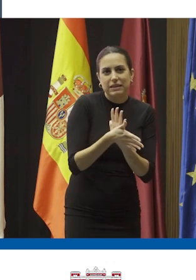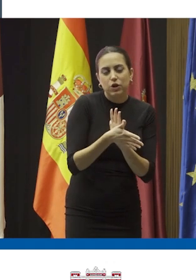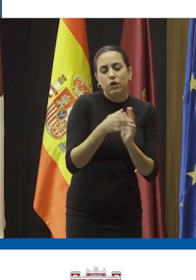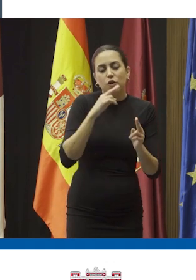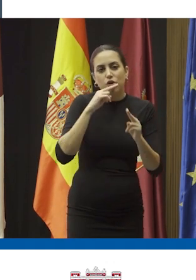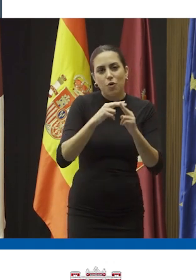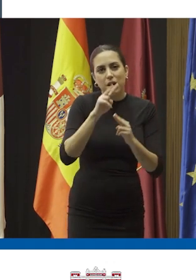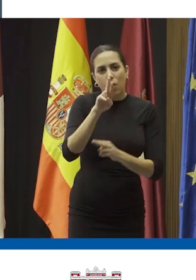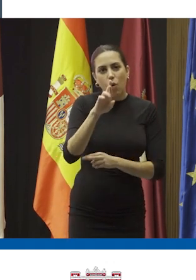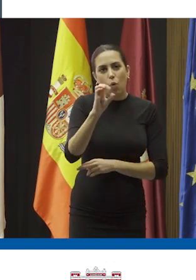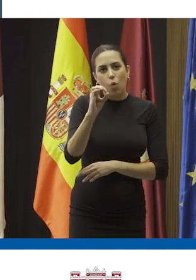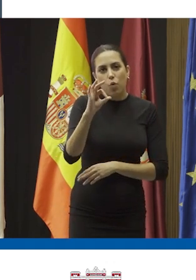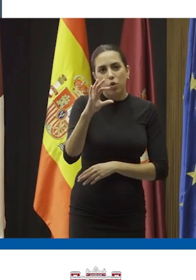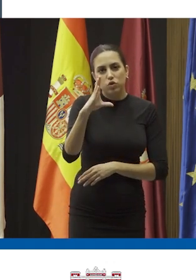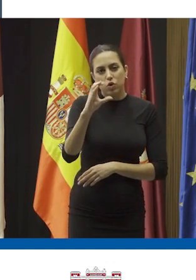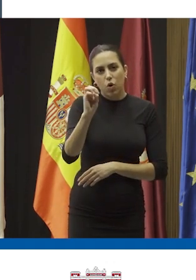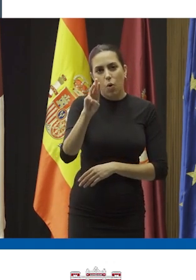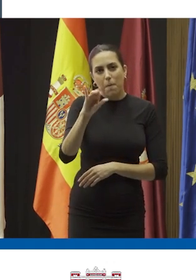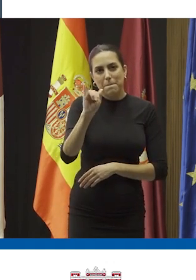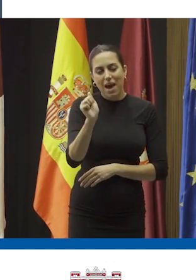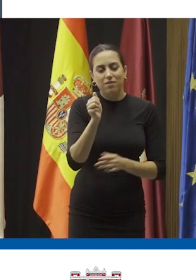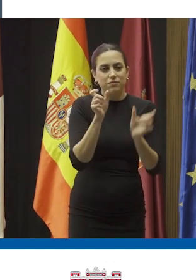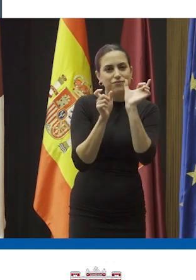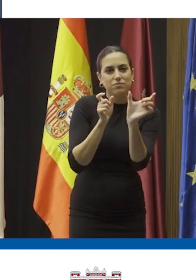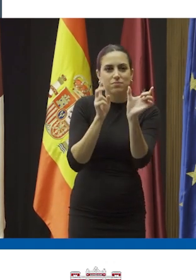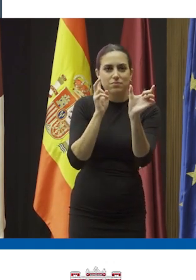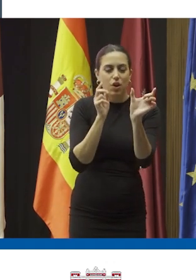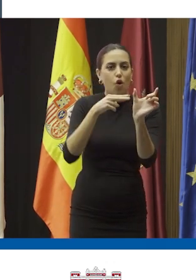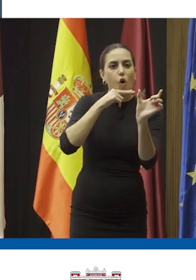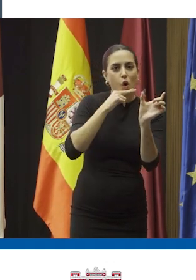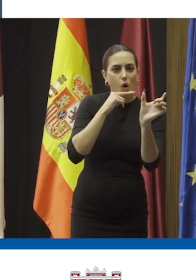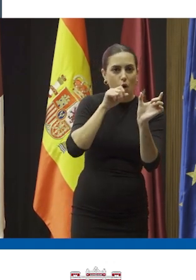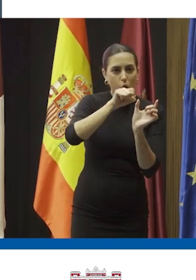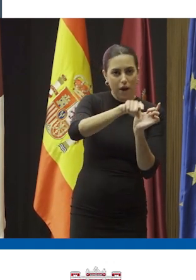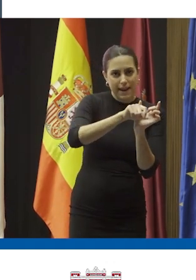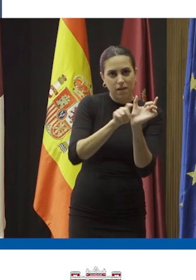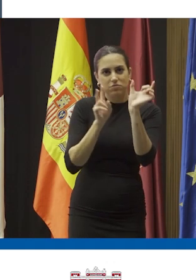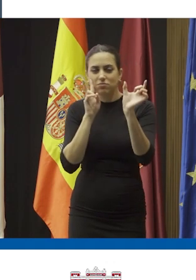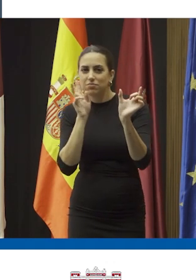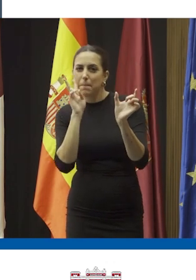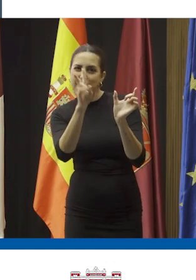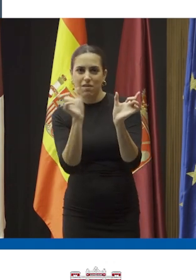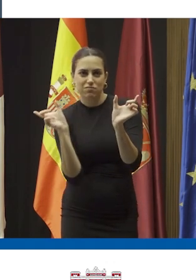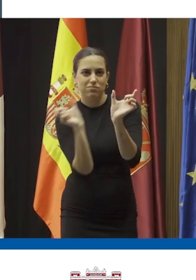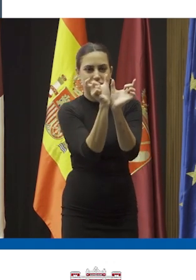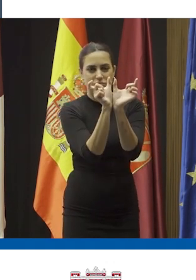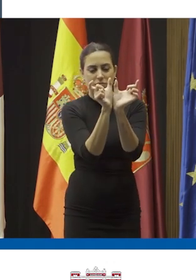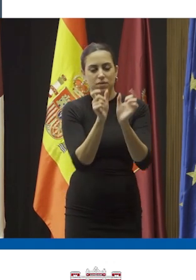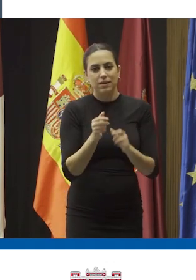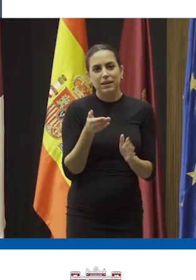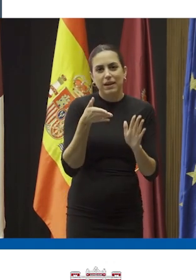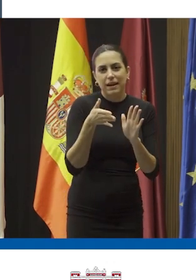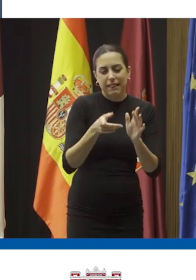uroscopia. Uro, orina, escopia, ver. Ver la orina ya nos aporta, aparte de la conversación con el paciente, una